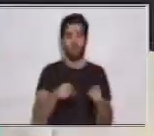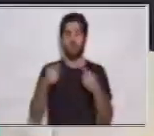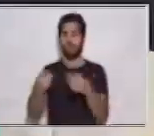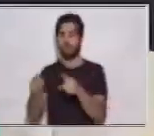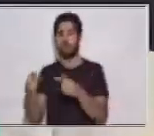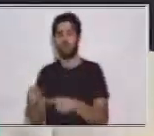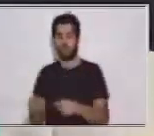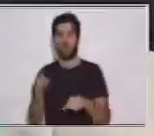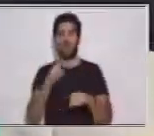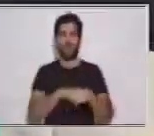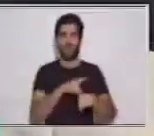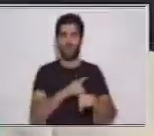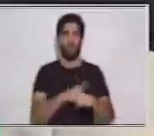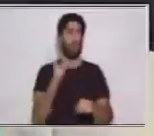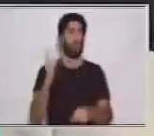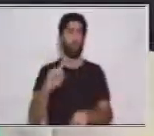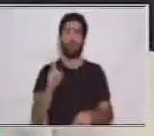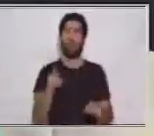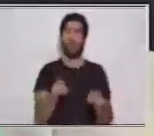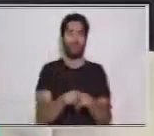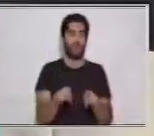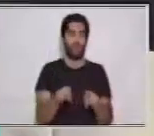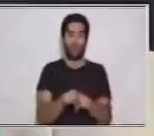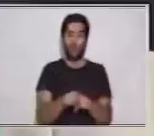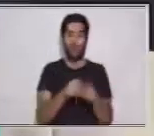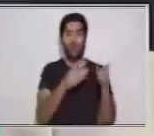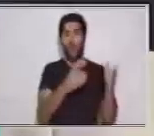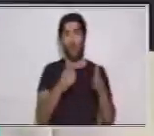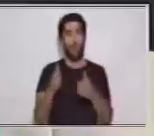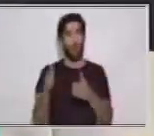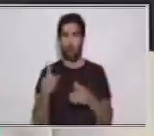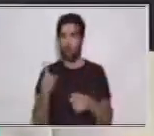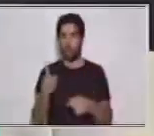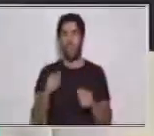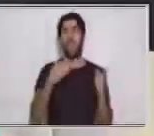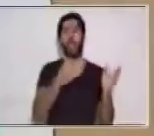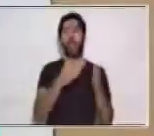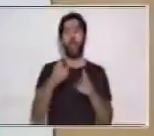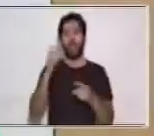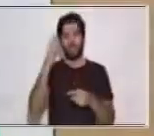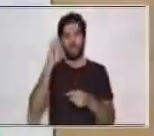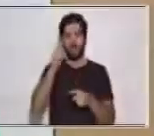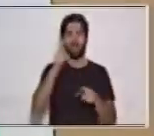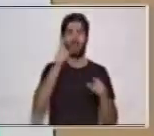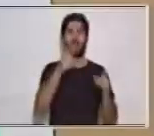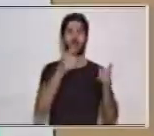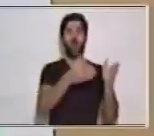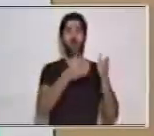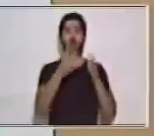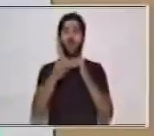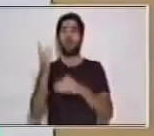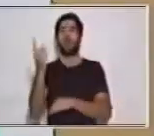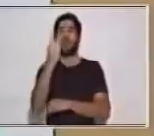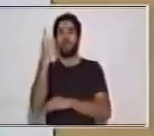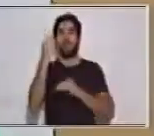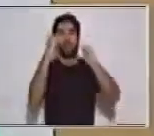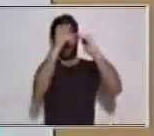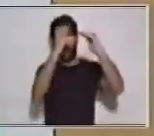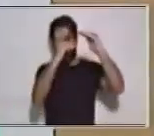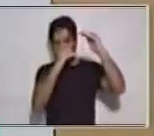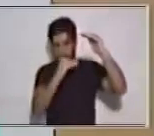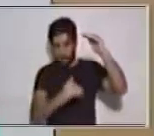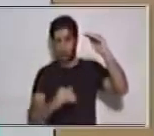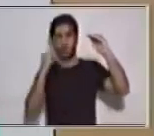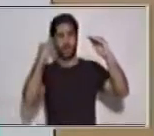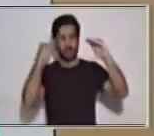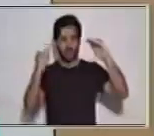tiempo. No es lo mismo que los conectores de orden, porque los conectores de orden es según la secuencia de prioridad o de jerarquía en las